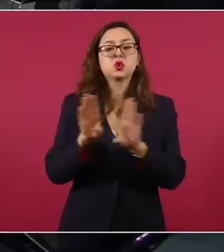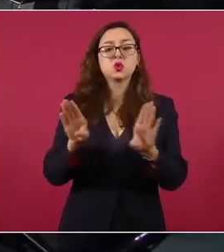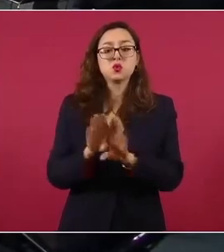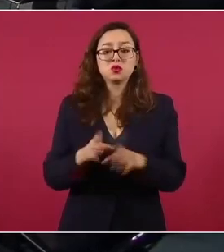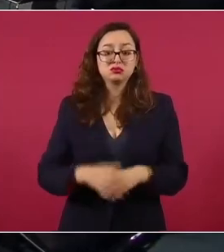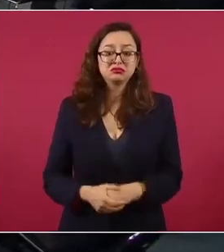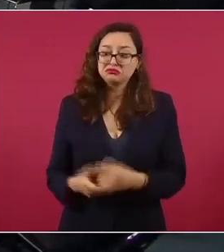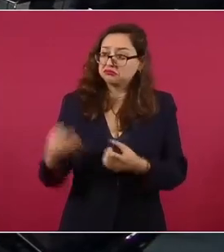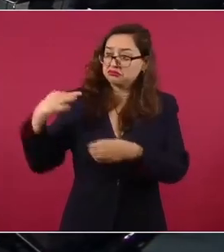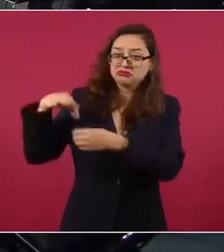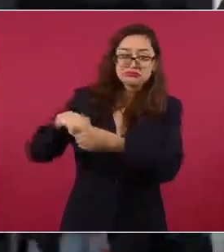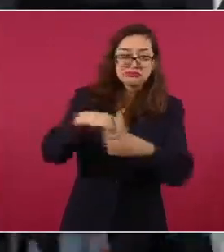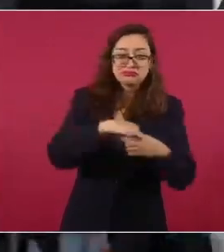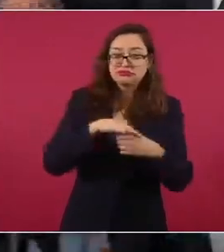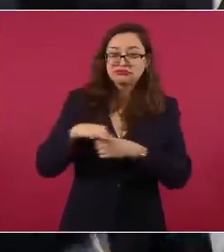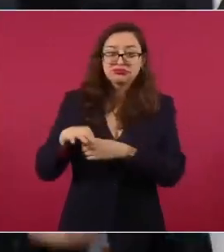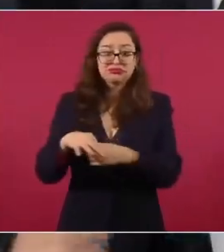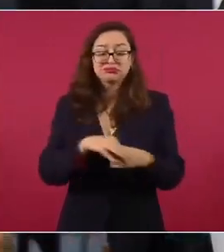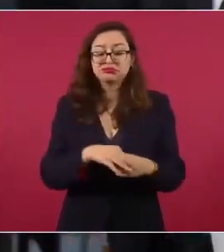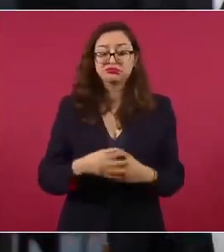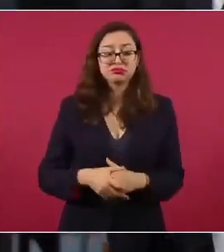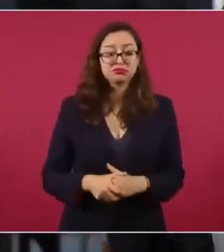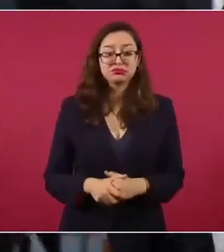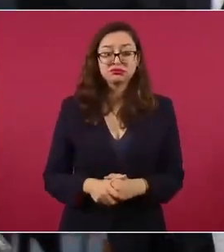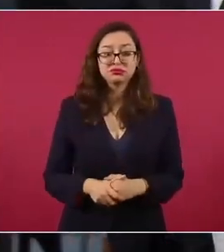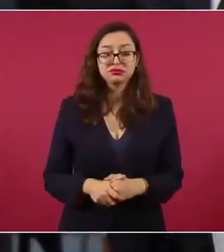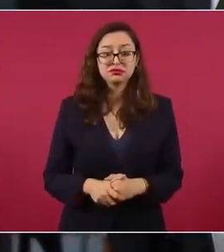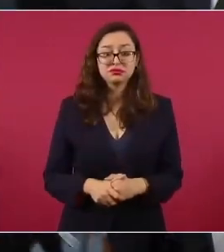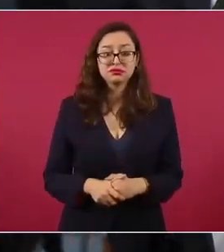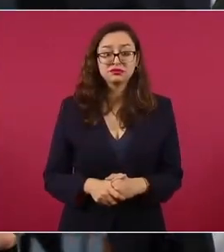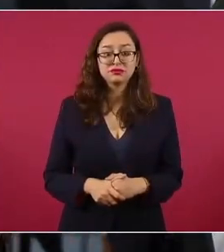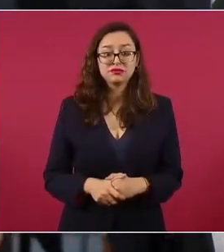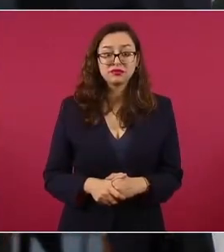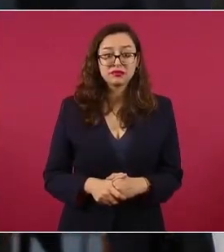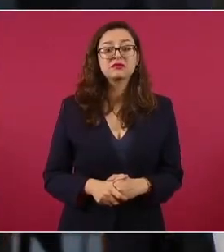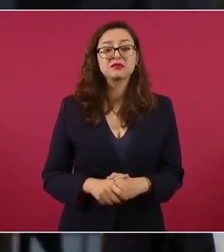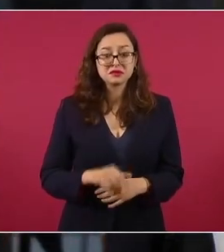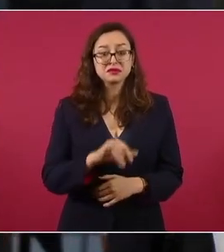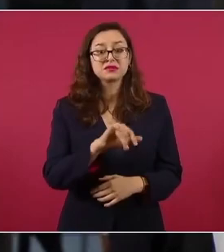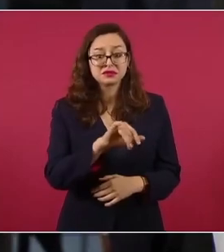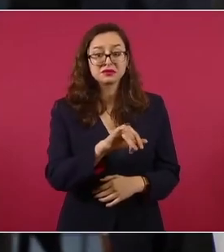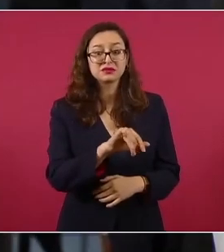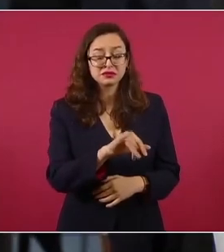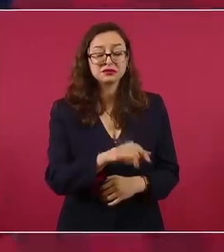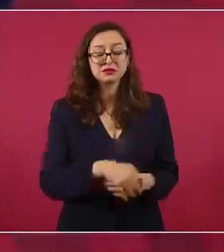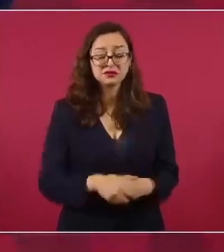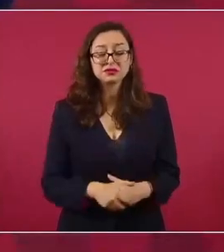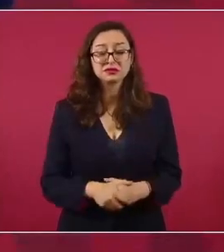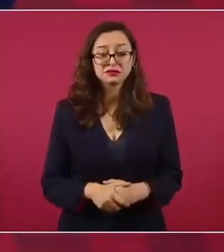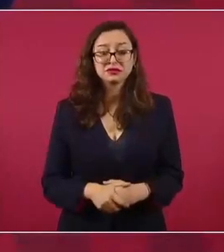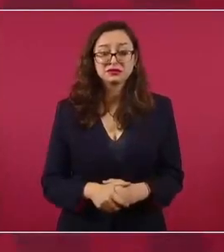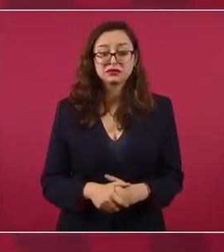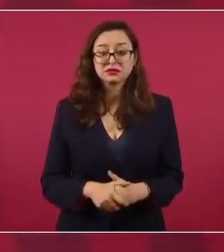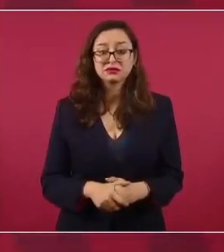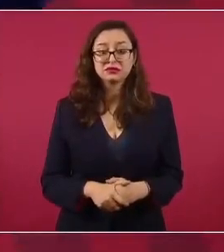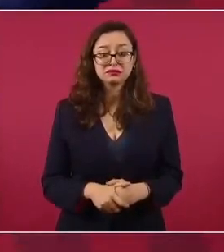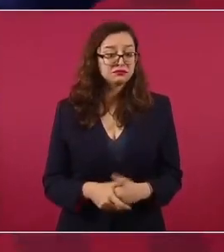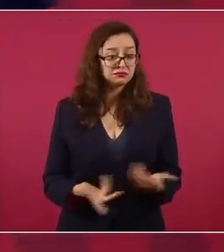Sí, sí, sí, sí, sí, sí, sí, sí.